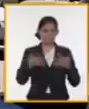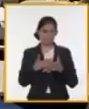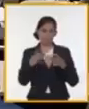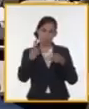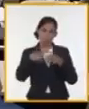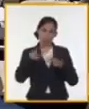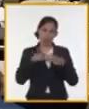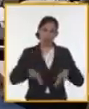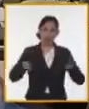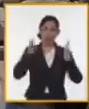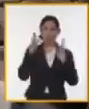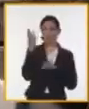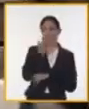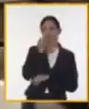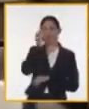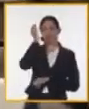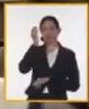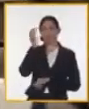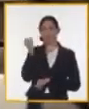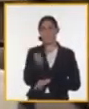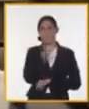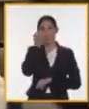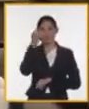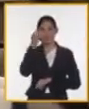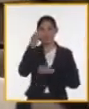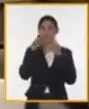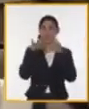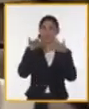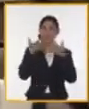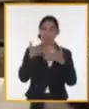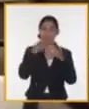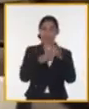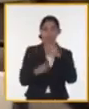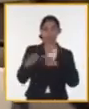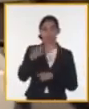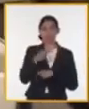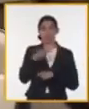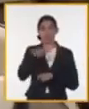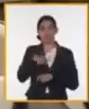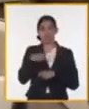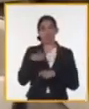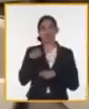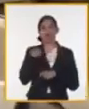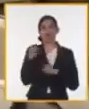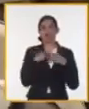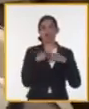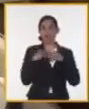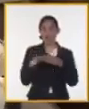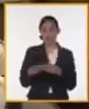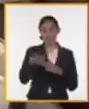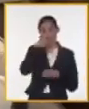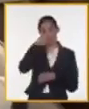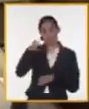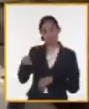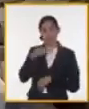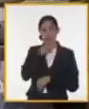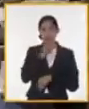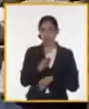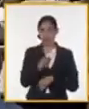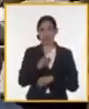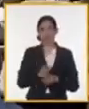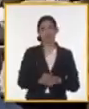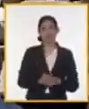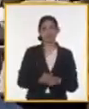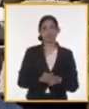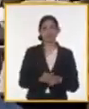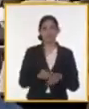primer lugar, agradecer la oportunidad de representar a los niños, adolescentes y jóvenes en este pleno del Comité Central. Y voy a referirme, al